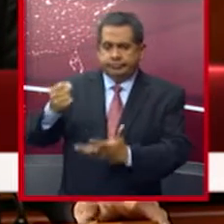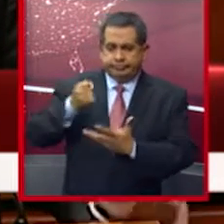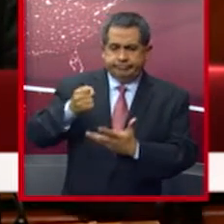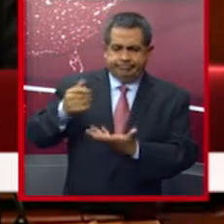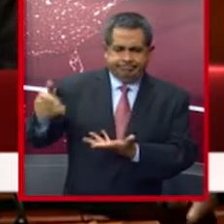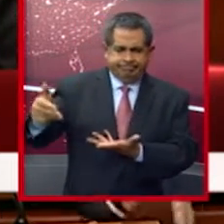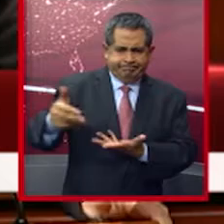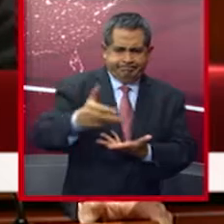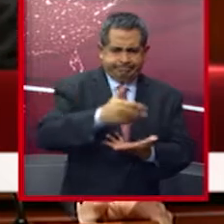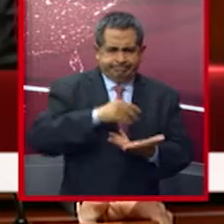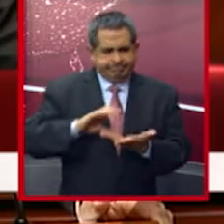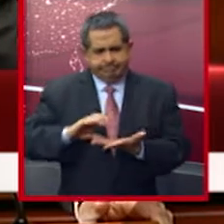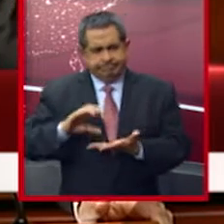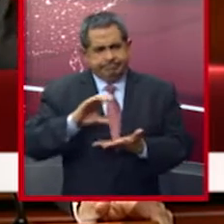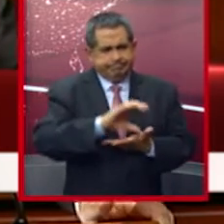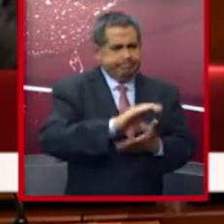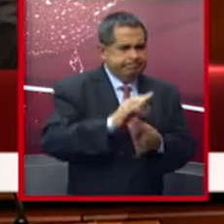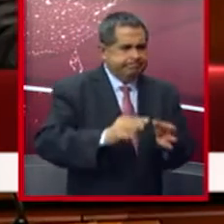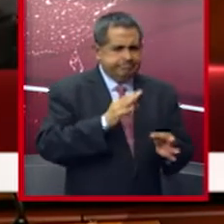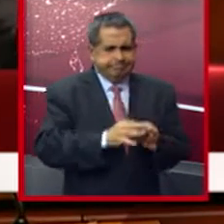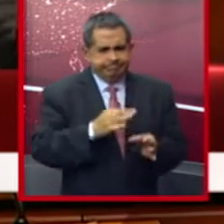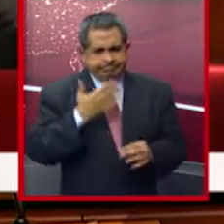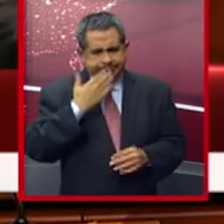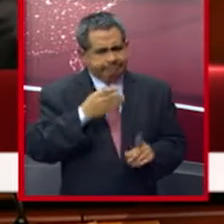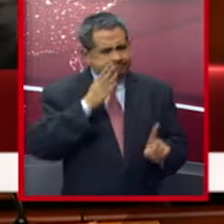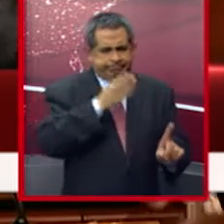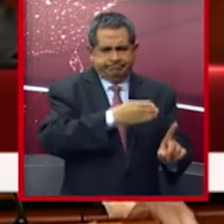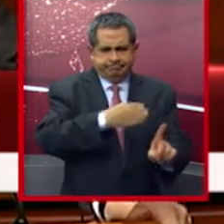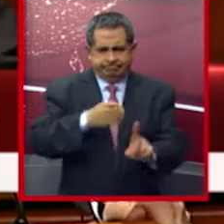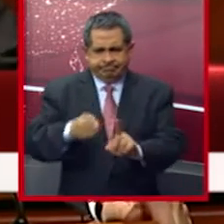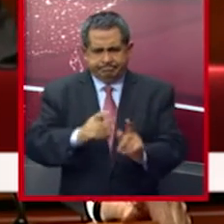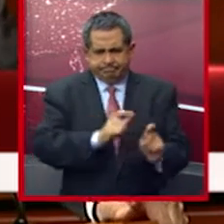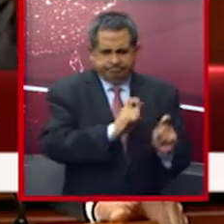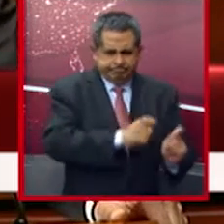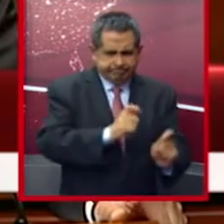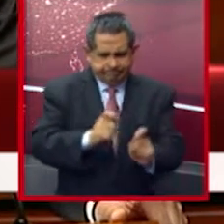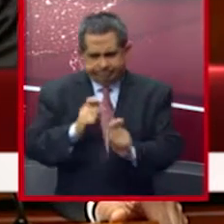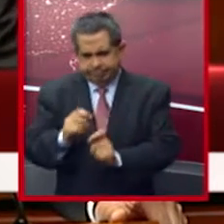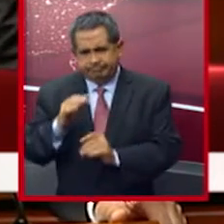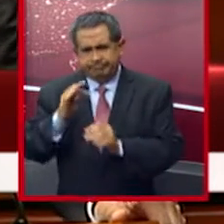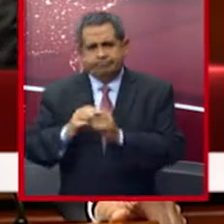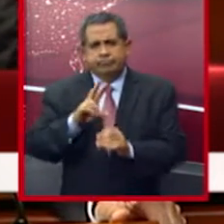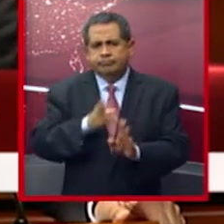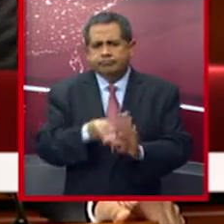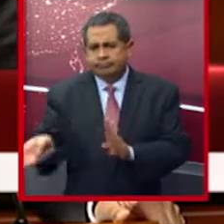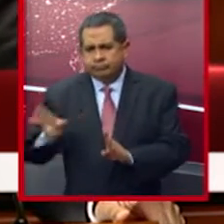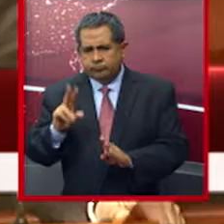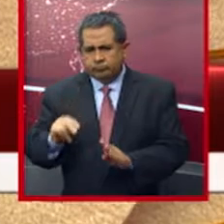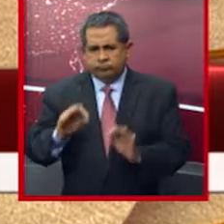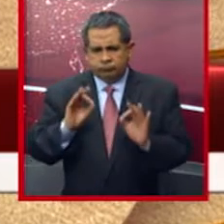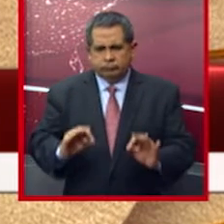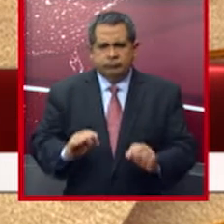logren captar y esta bolsa se apliquen directamente a donde tienen que llegar estos dineros.